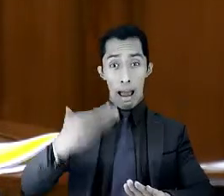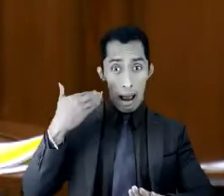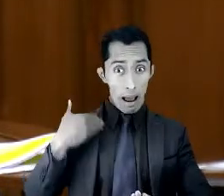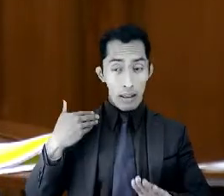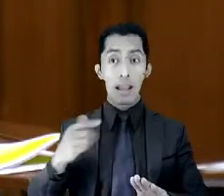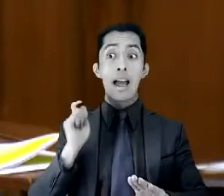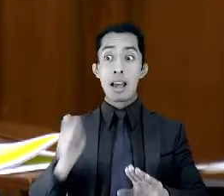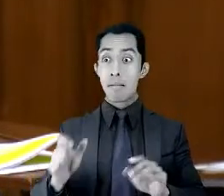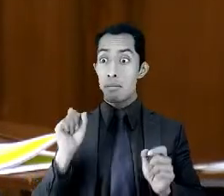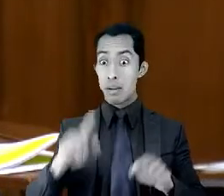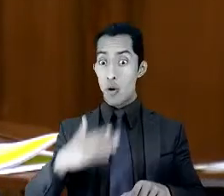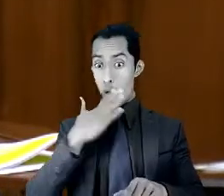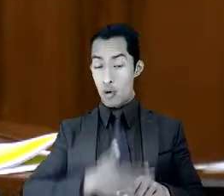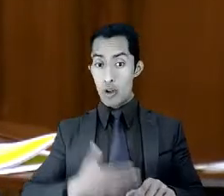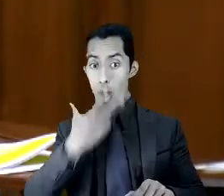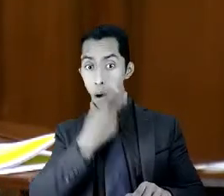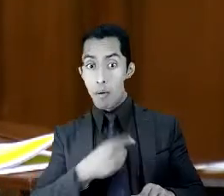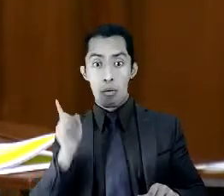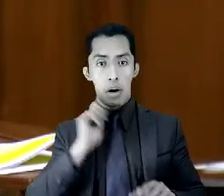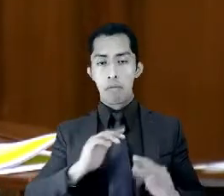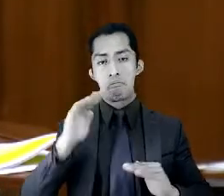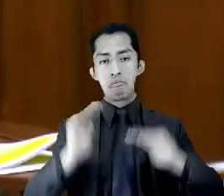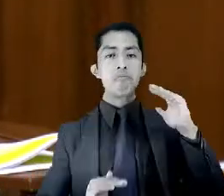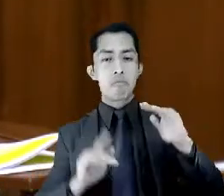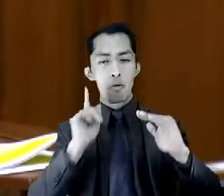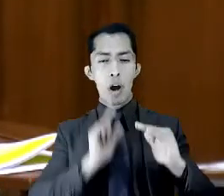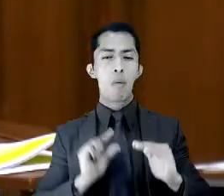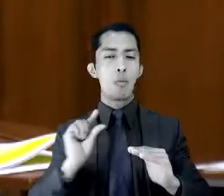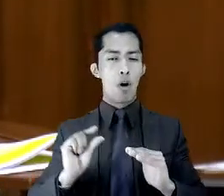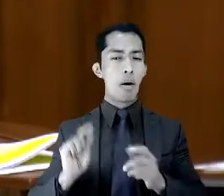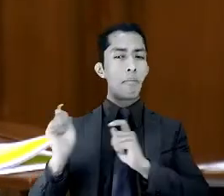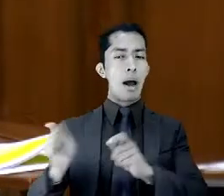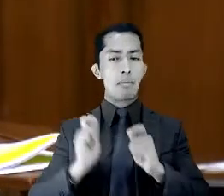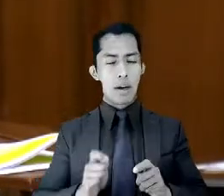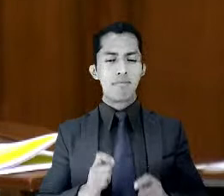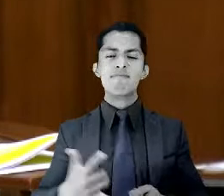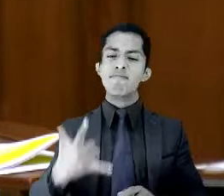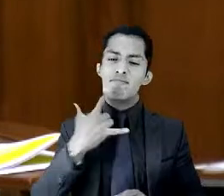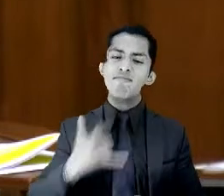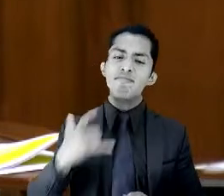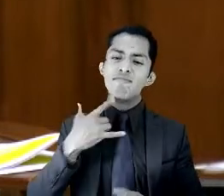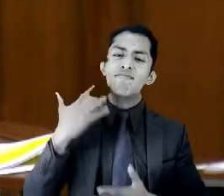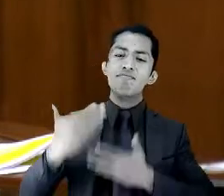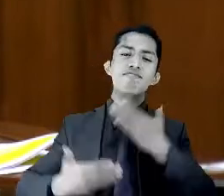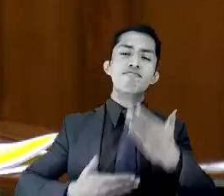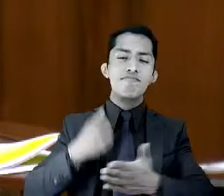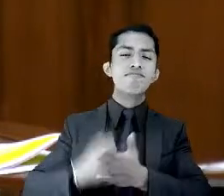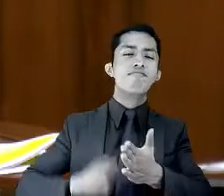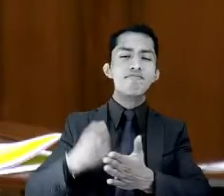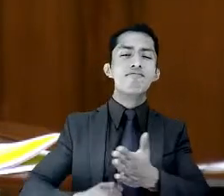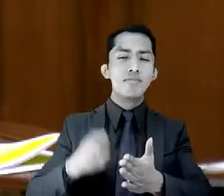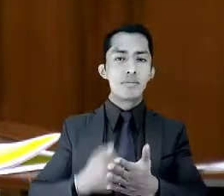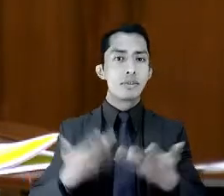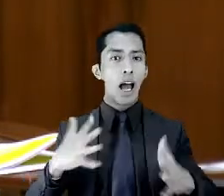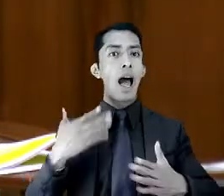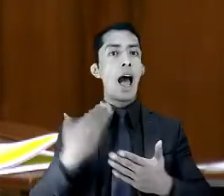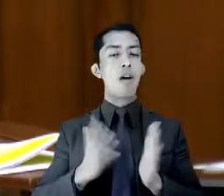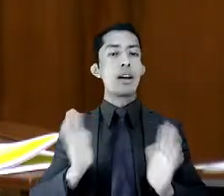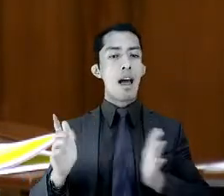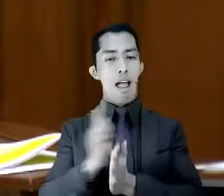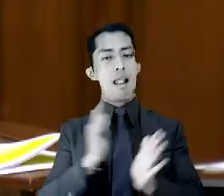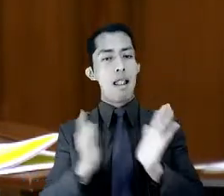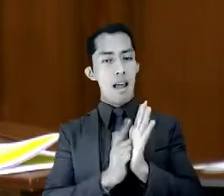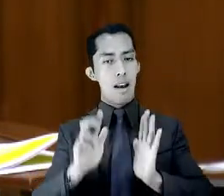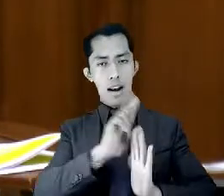misma proporción que los varones. El resultado de esa lucha traduce en el reconocimiento ante la ley de que